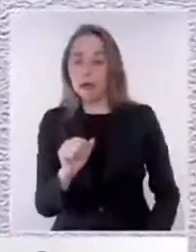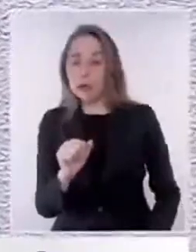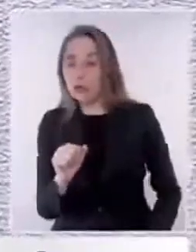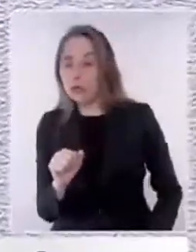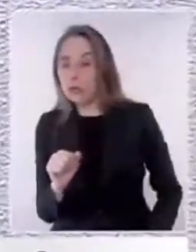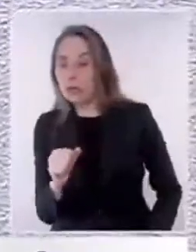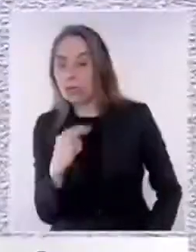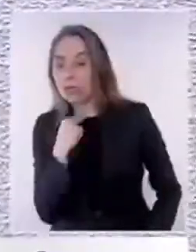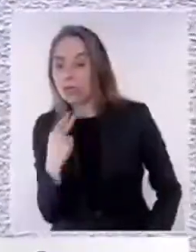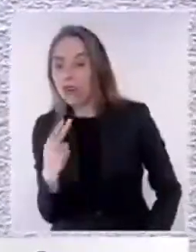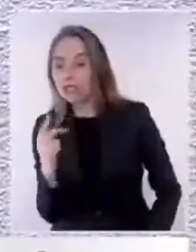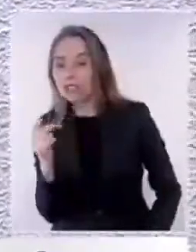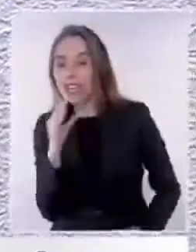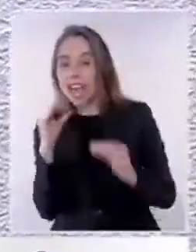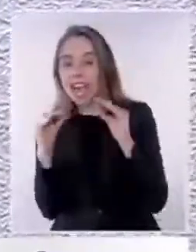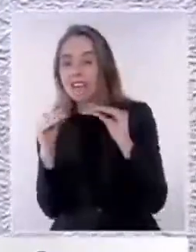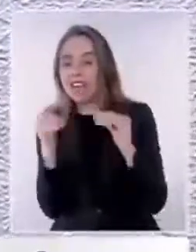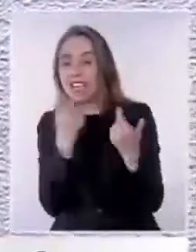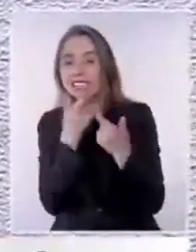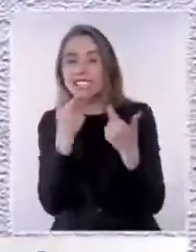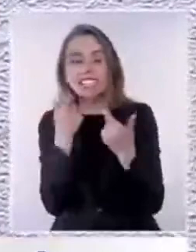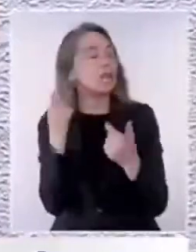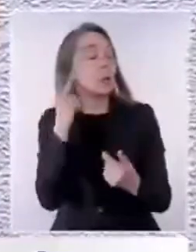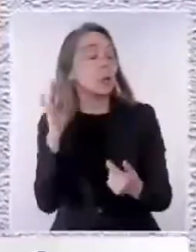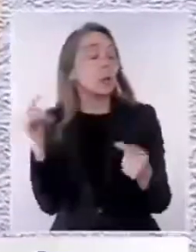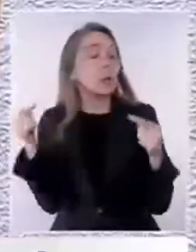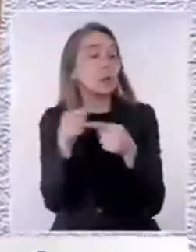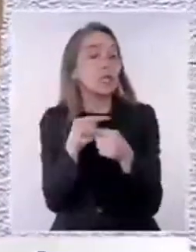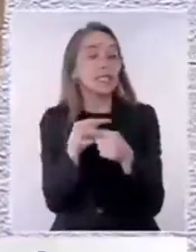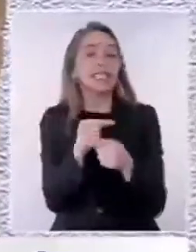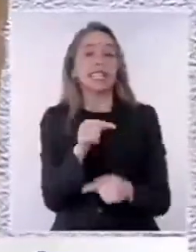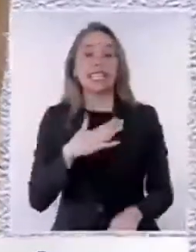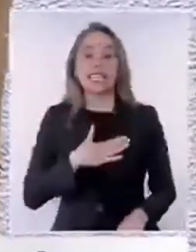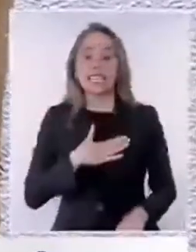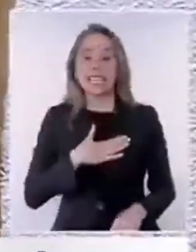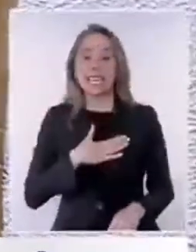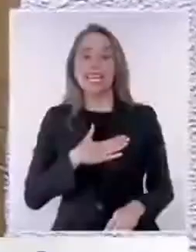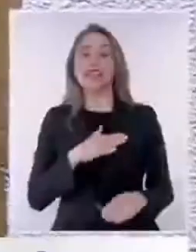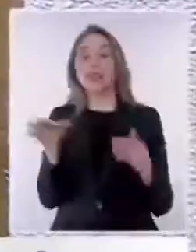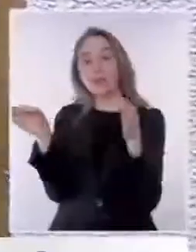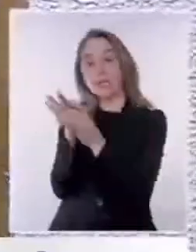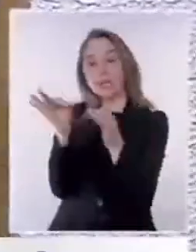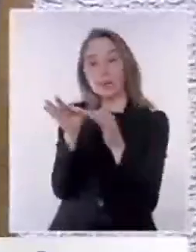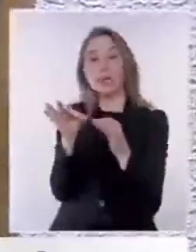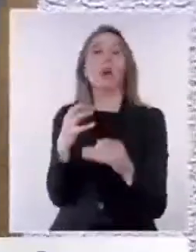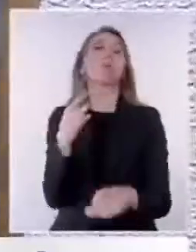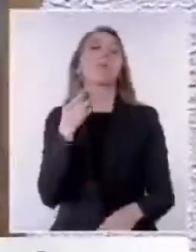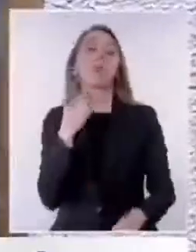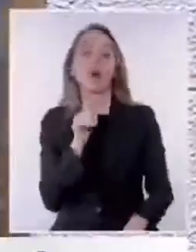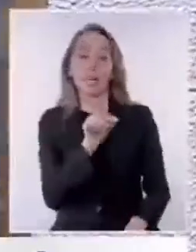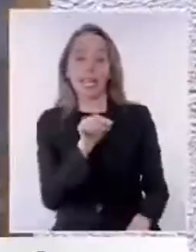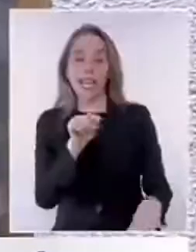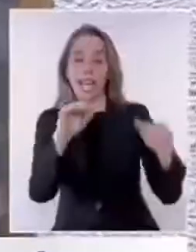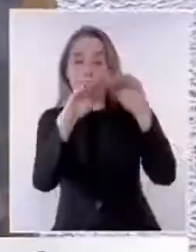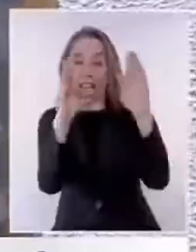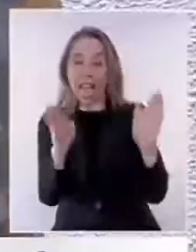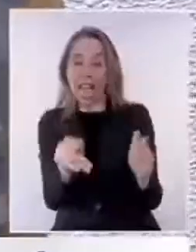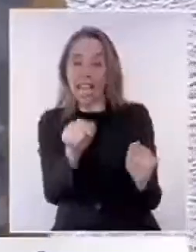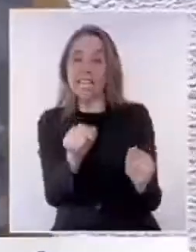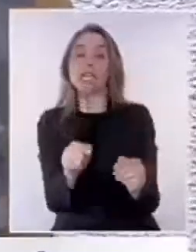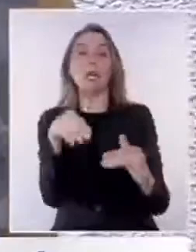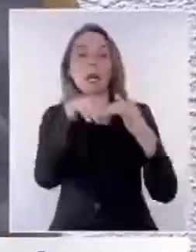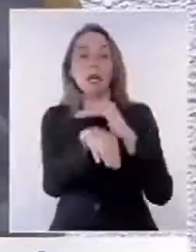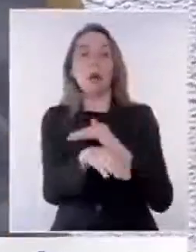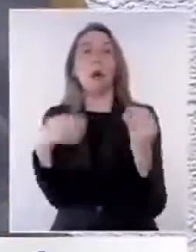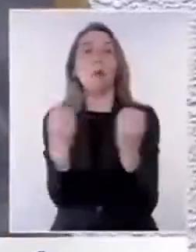No sé si vivió 100 años, presidente. Pero quisimos hacer una pequeña mención porque finalmente hay mucha gente,